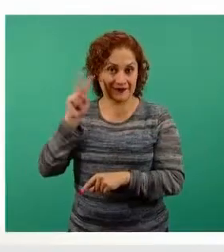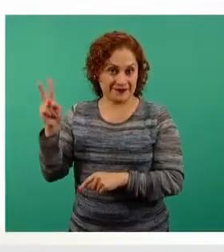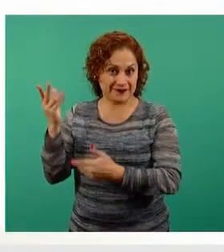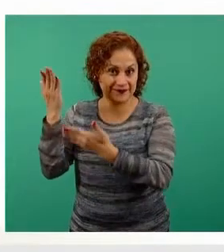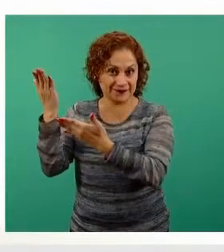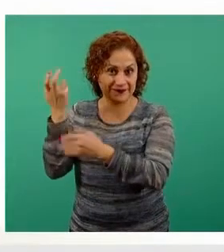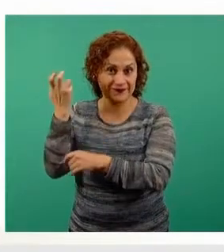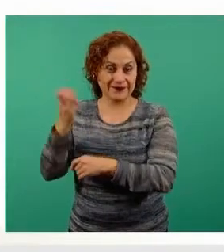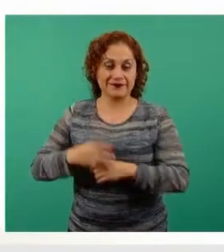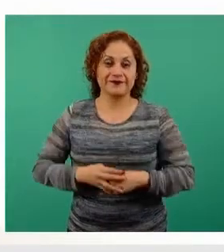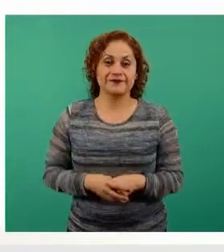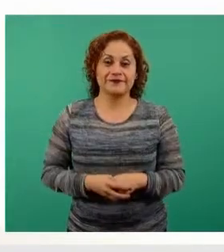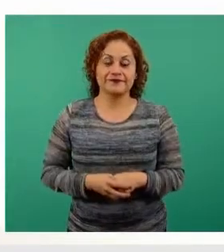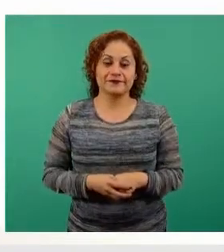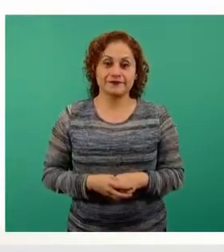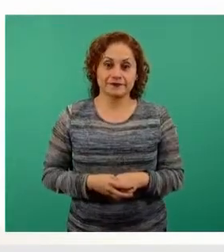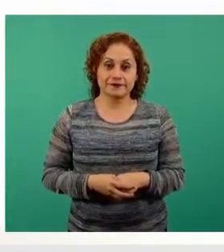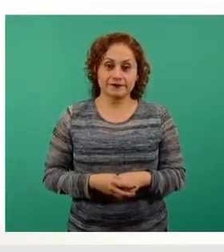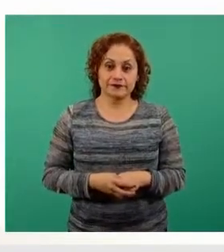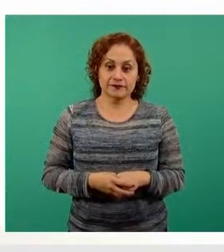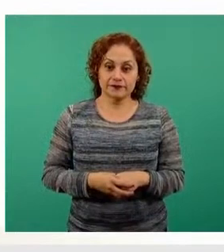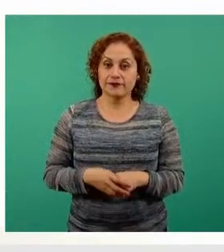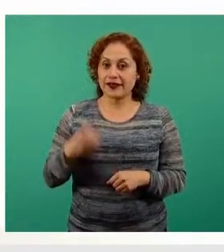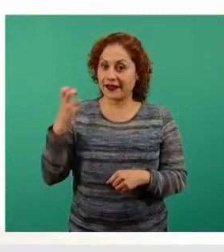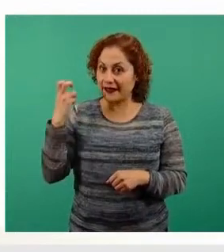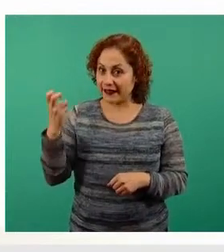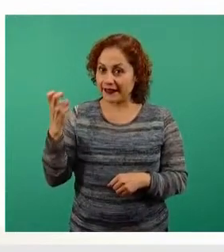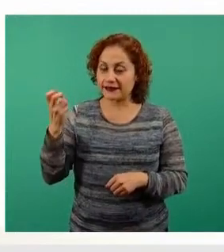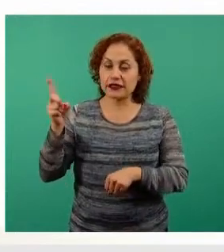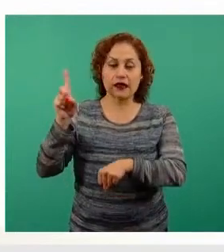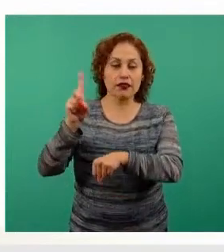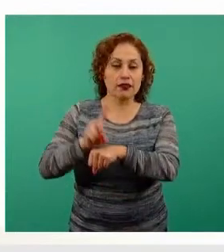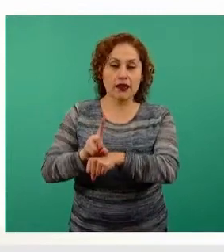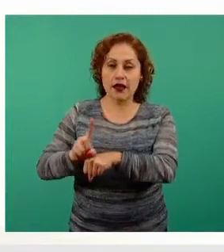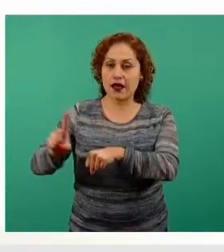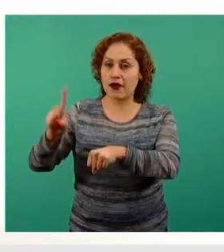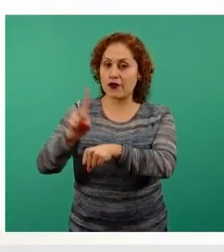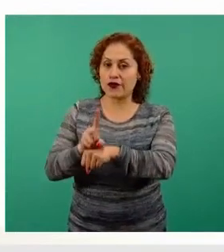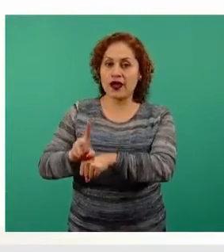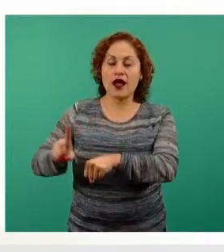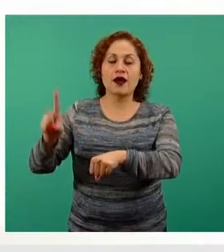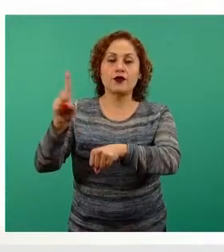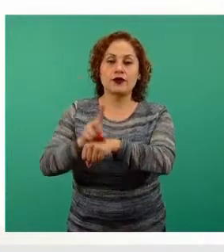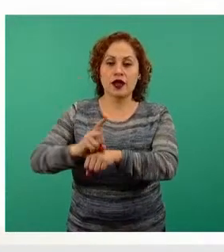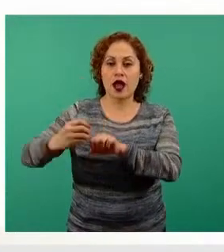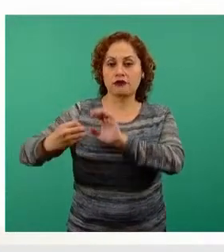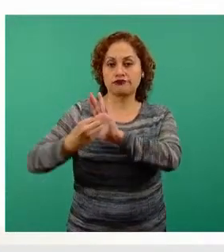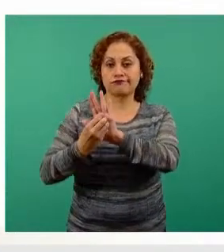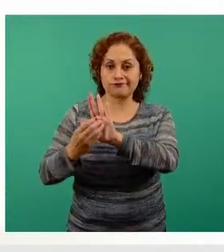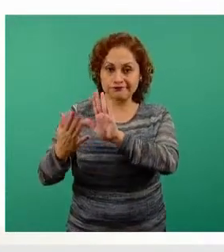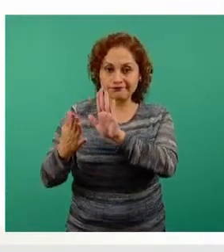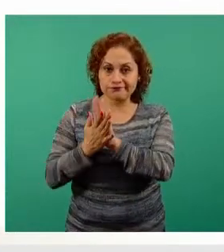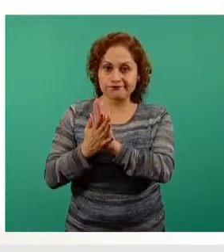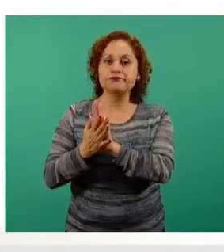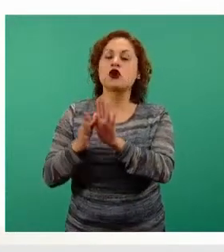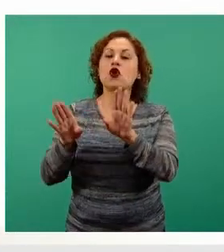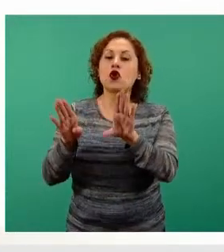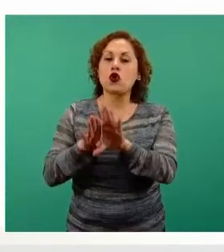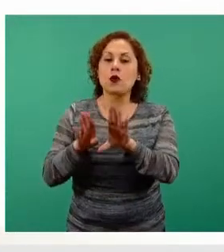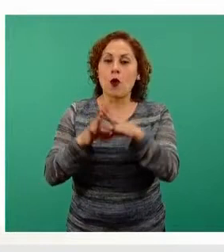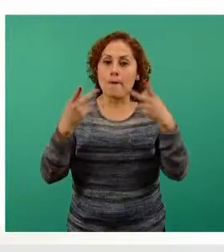primera diapositiva donde siempre actualizamos el avance diario de cómo continúa desarrollándose